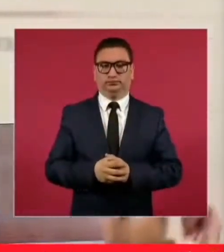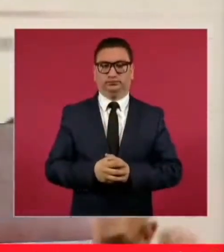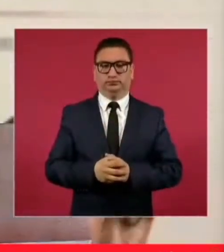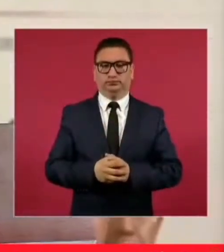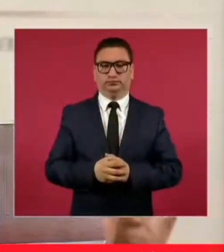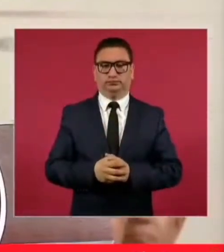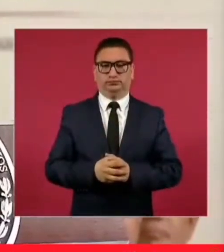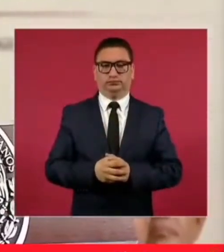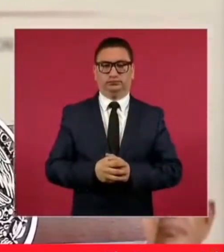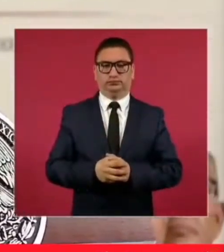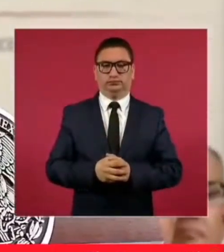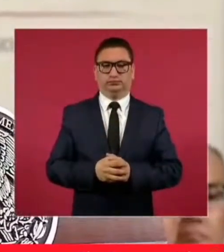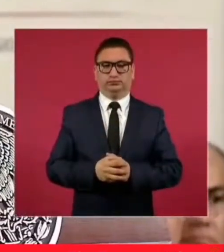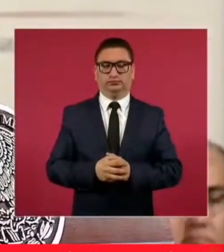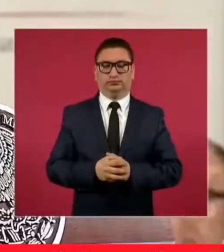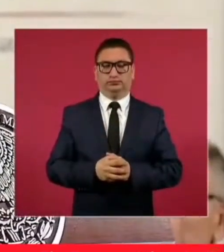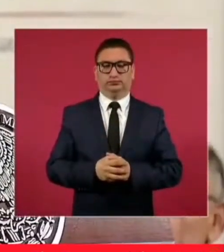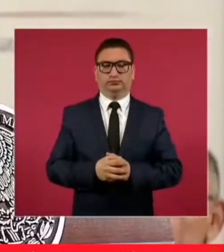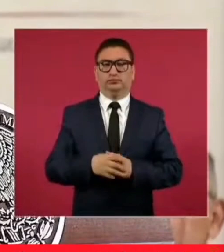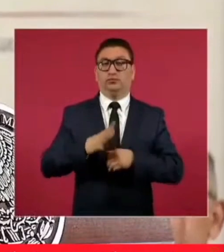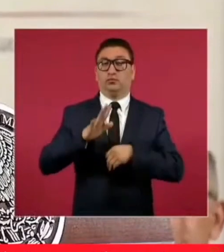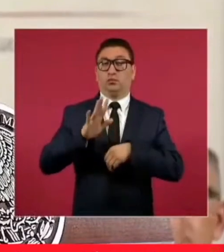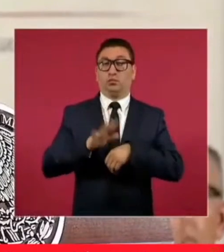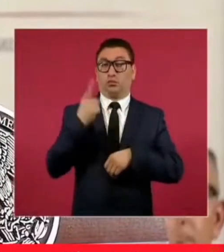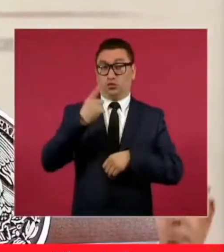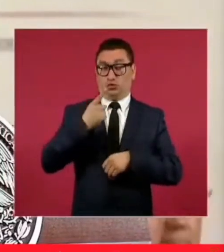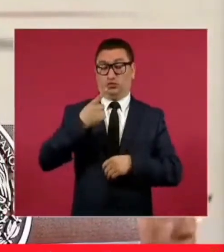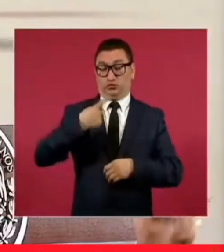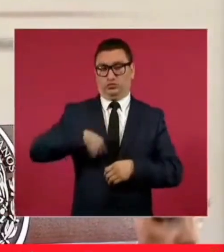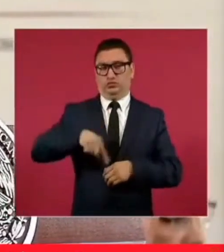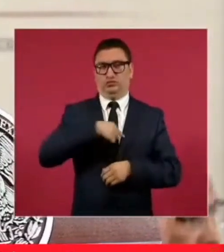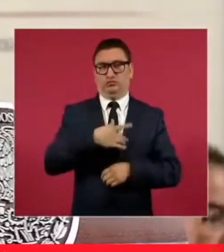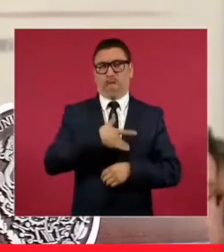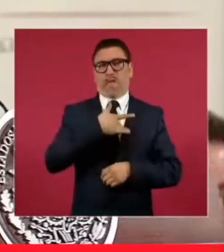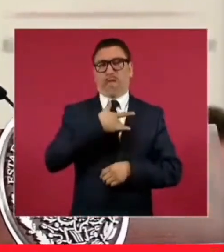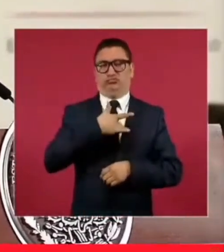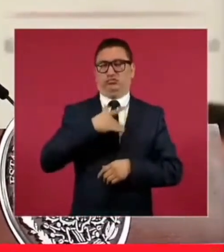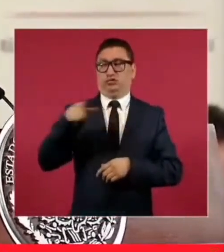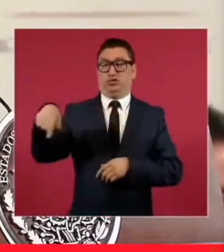de que nos hacían sentir menos,